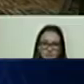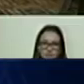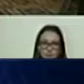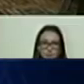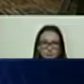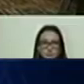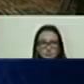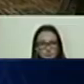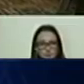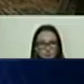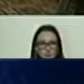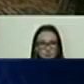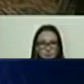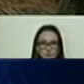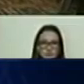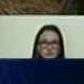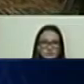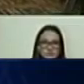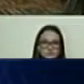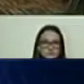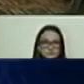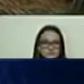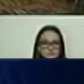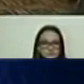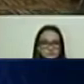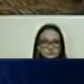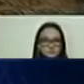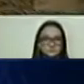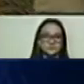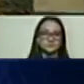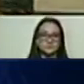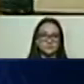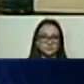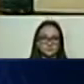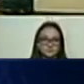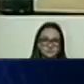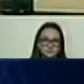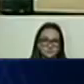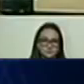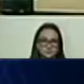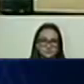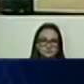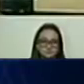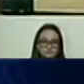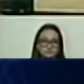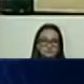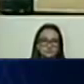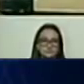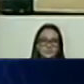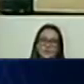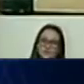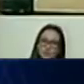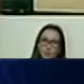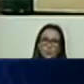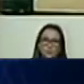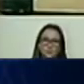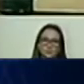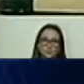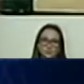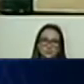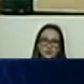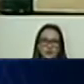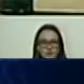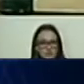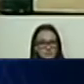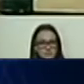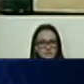para tratar de que sus deseos, su voluntad de independencia,